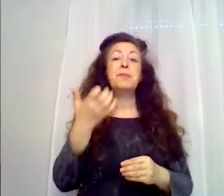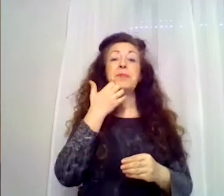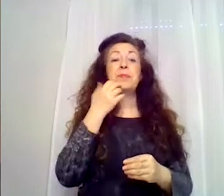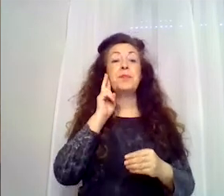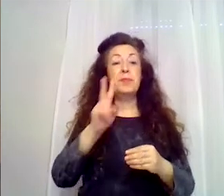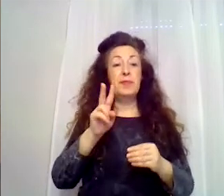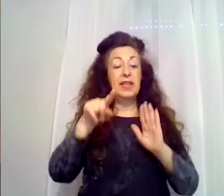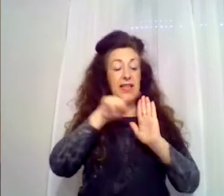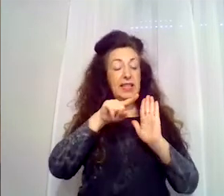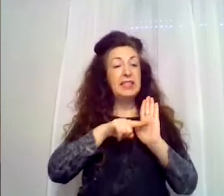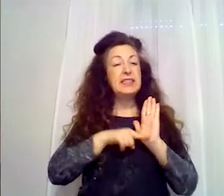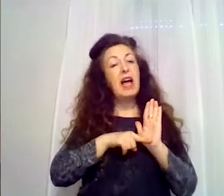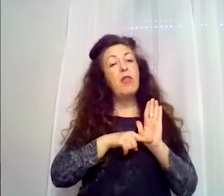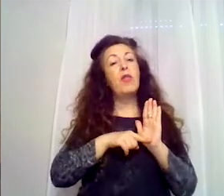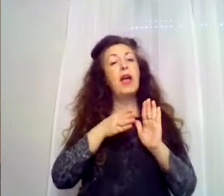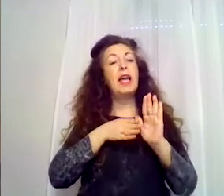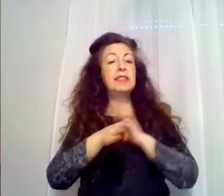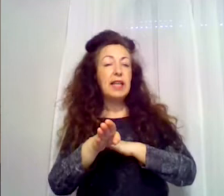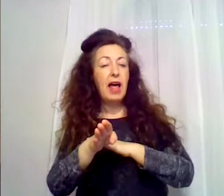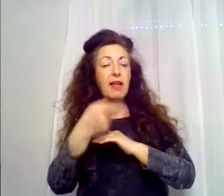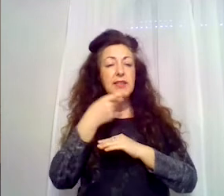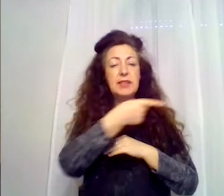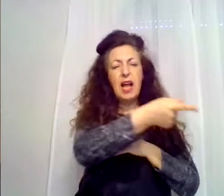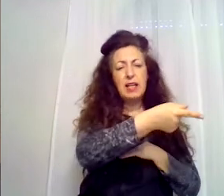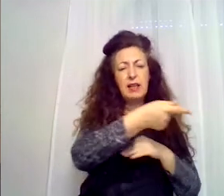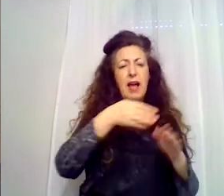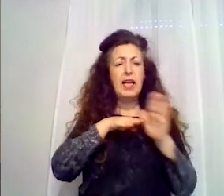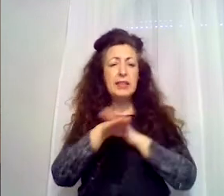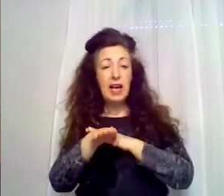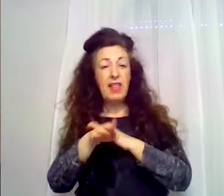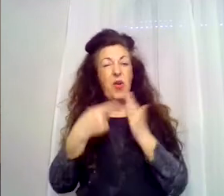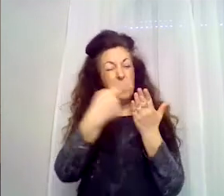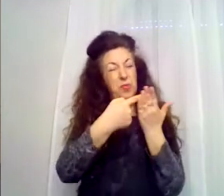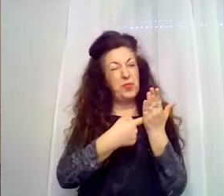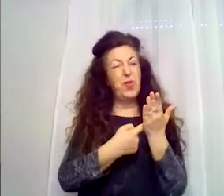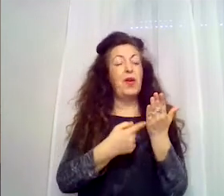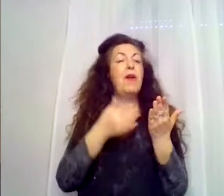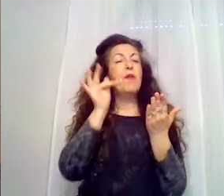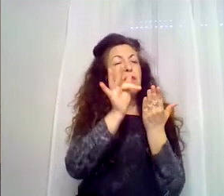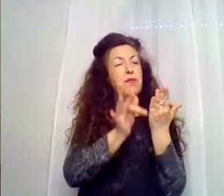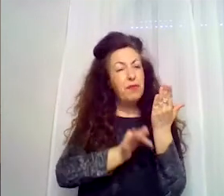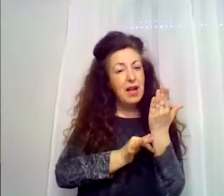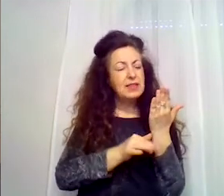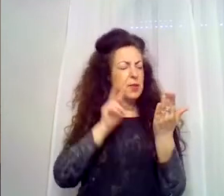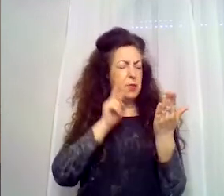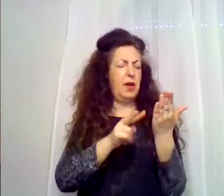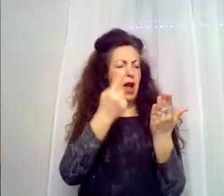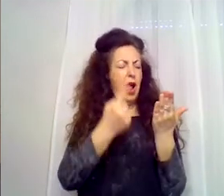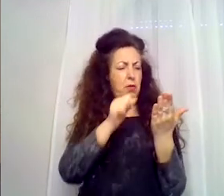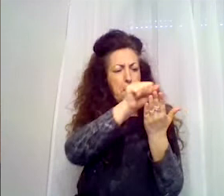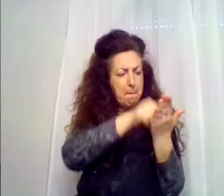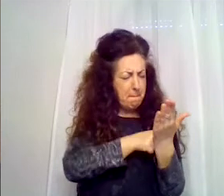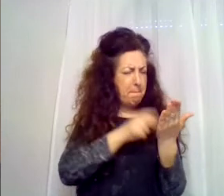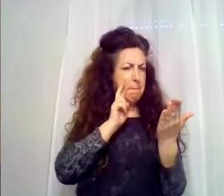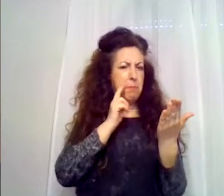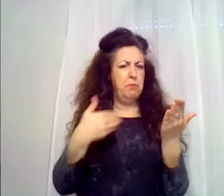está escrita a la Universidad de Cambridge, porque, claro, si tú ves los listados de entrada y